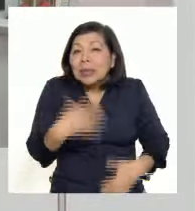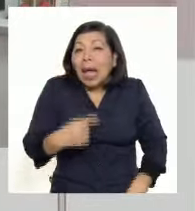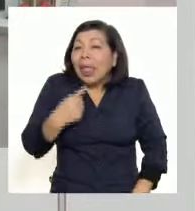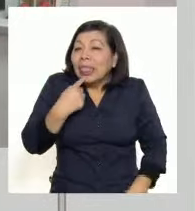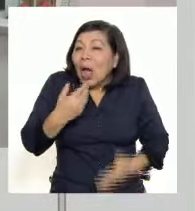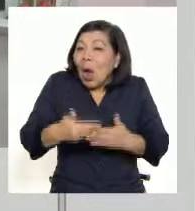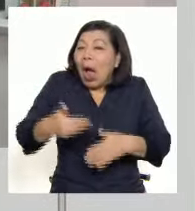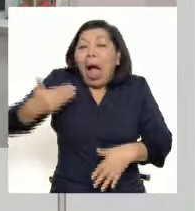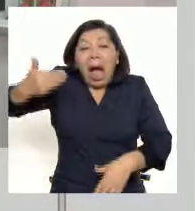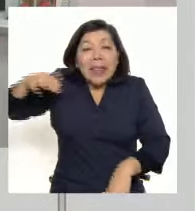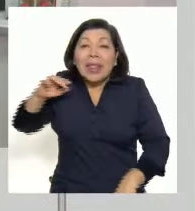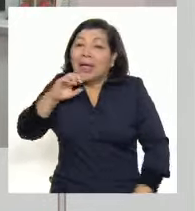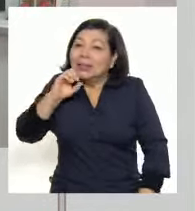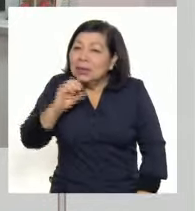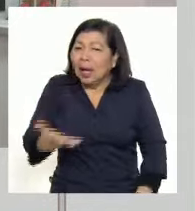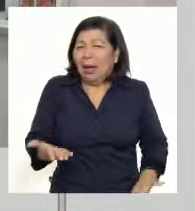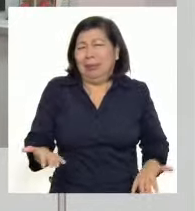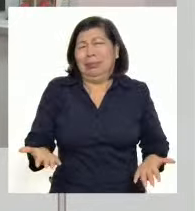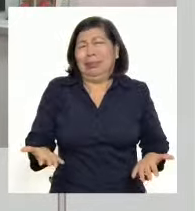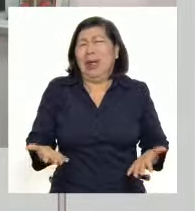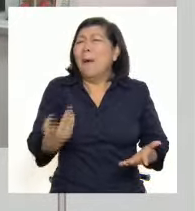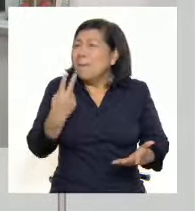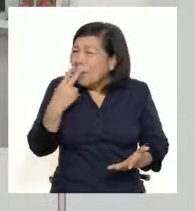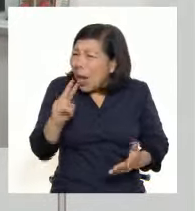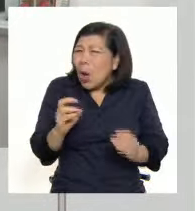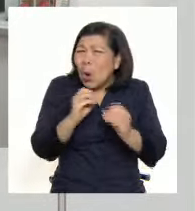bastante anticipación, ¿no? ¿Por qué no encontrar una